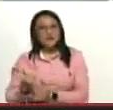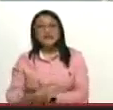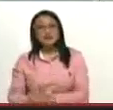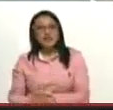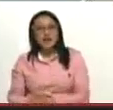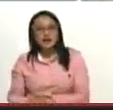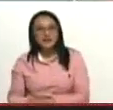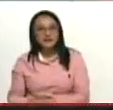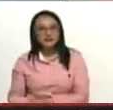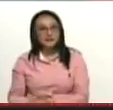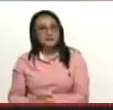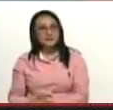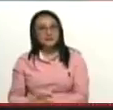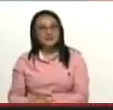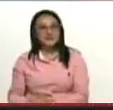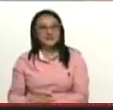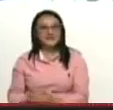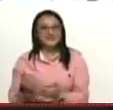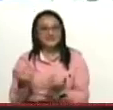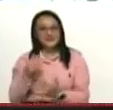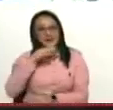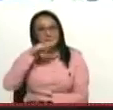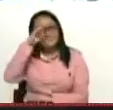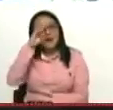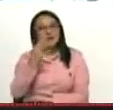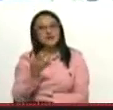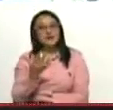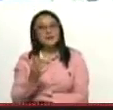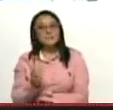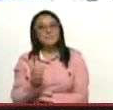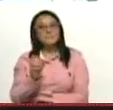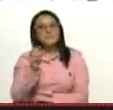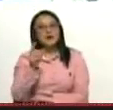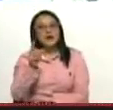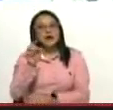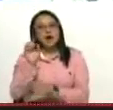en la República Dominicana de padres de Barbados